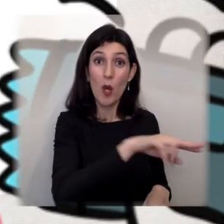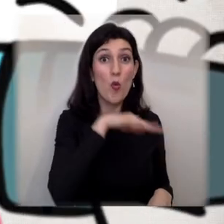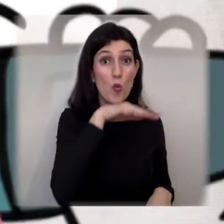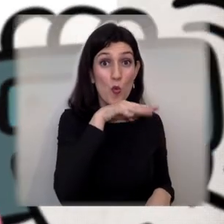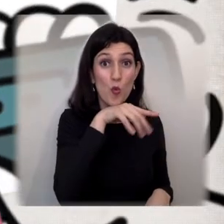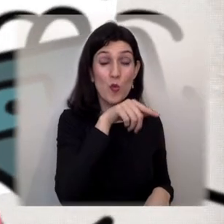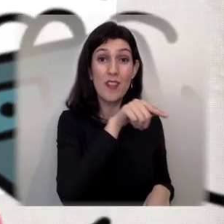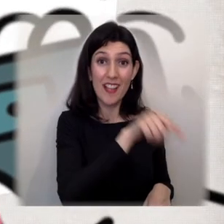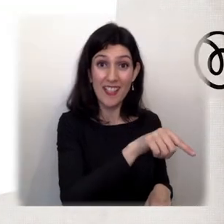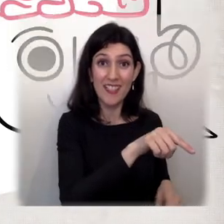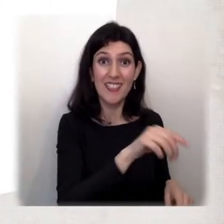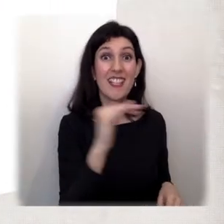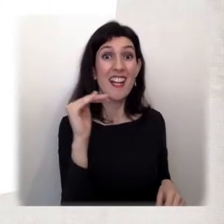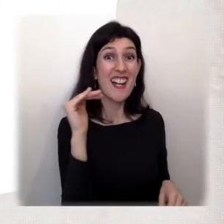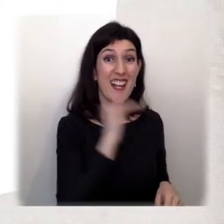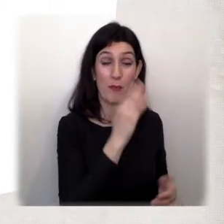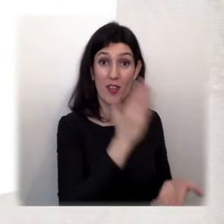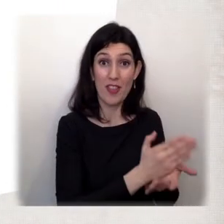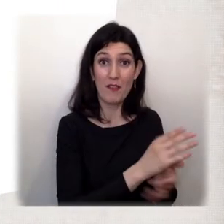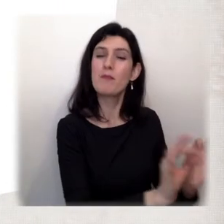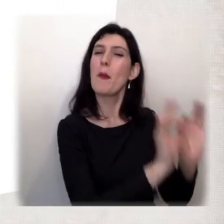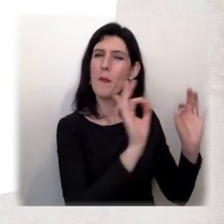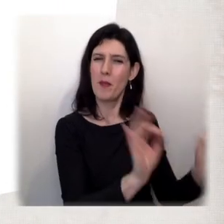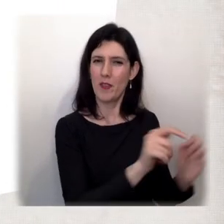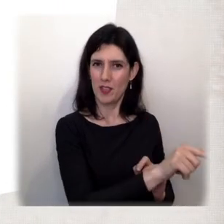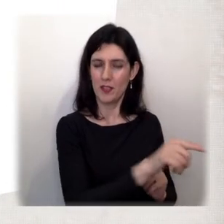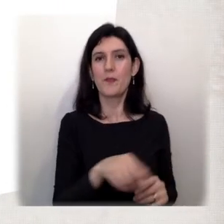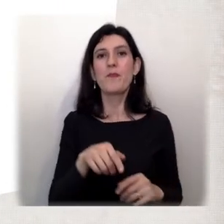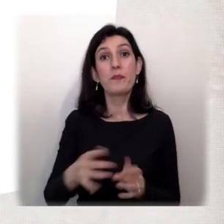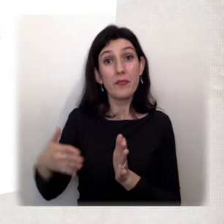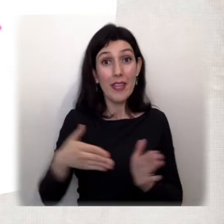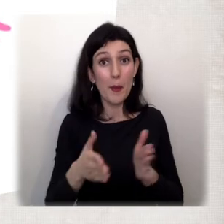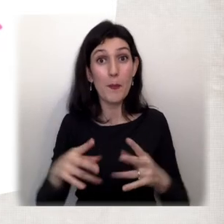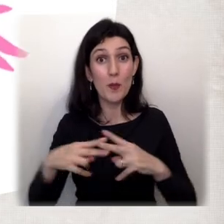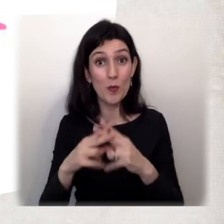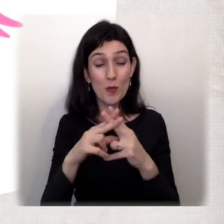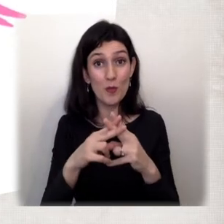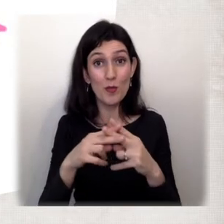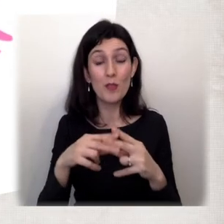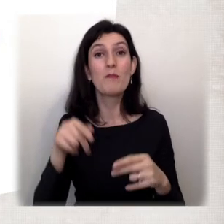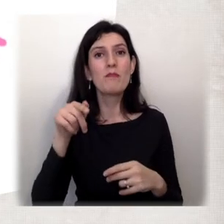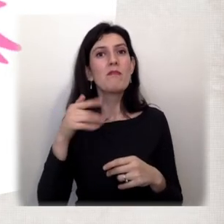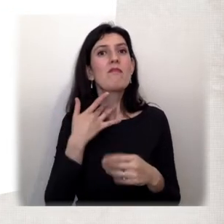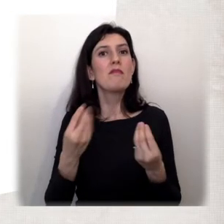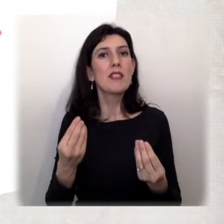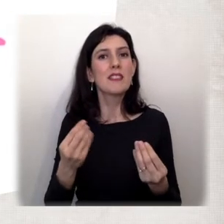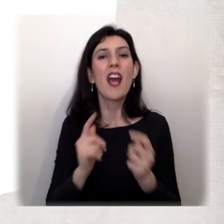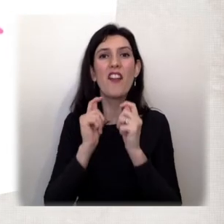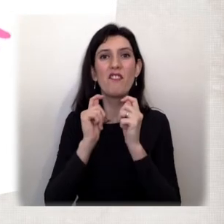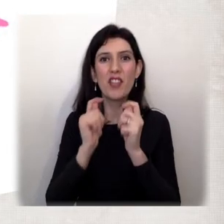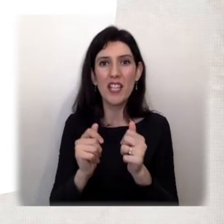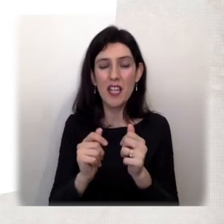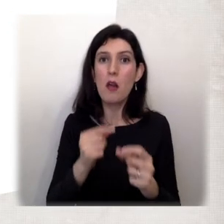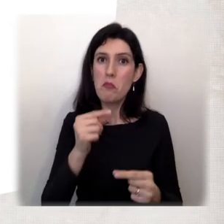frecuencia y que deben ser veloces. Todo este proceso de construcción de caminos dará lugar a que diversas habilidades vayan apareciendo de a